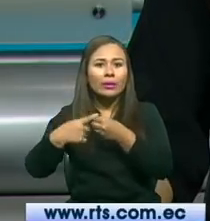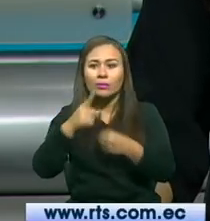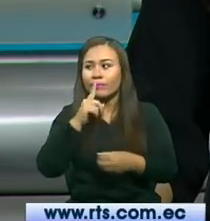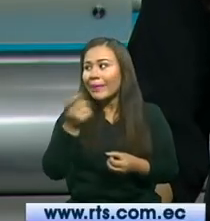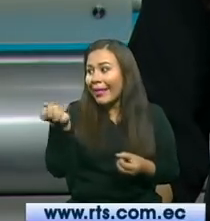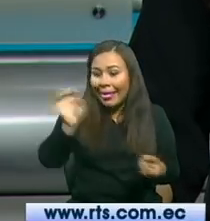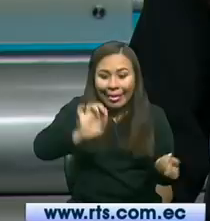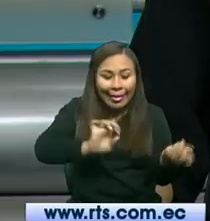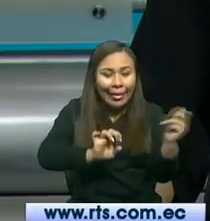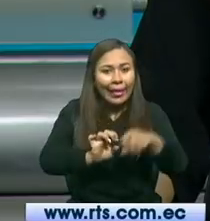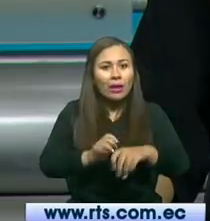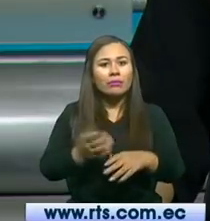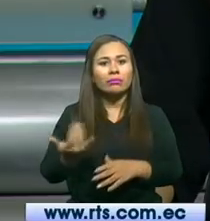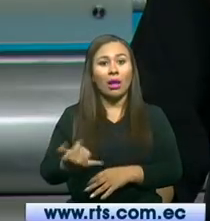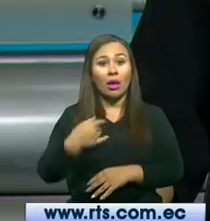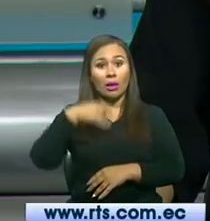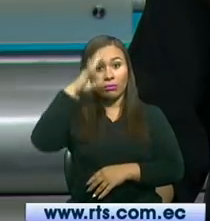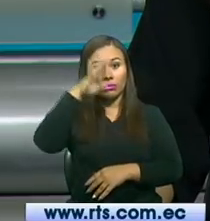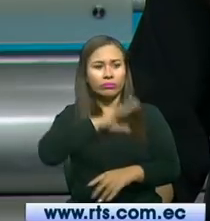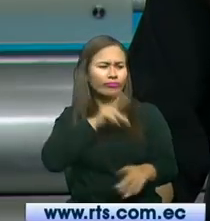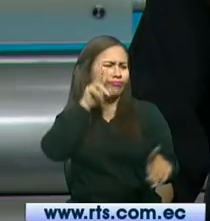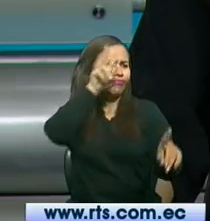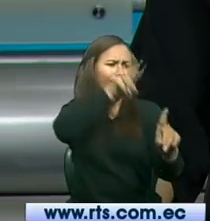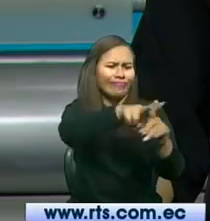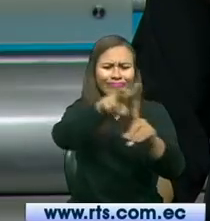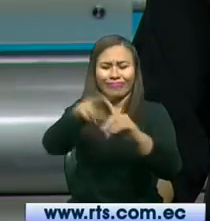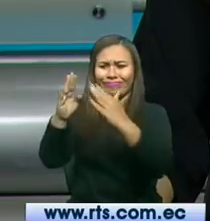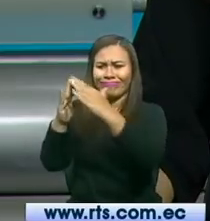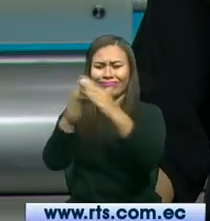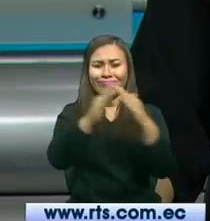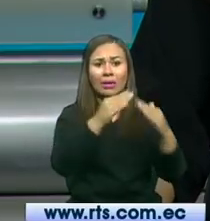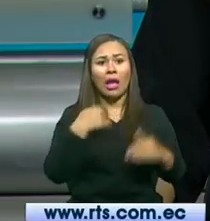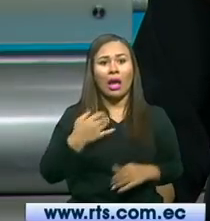varios allanamientos en el centro de la capital, donde se decomisó licor